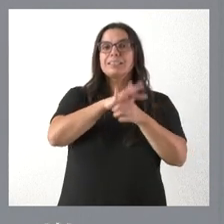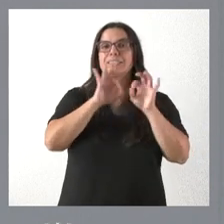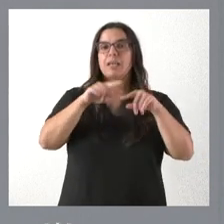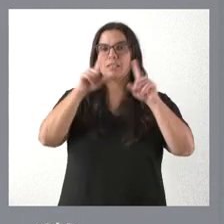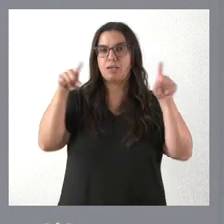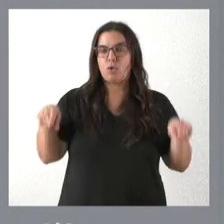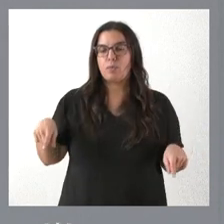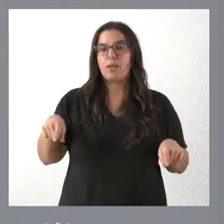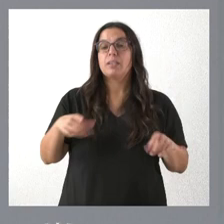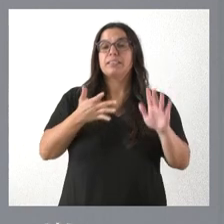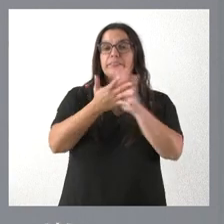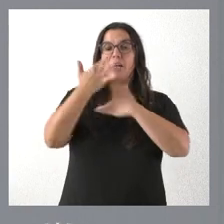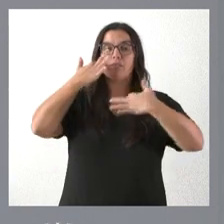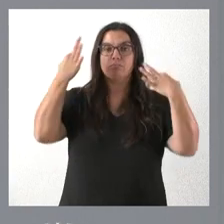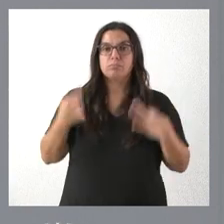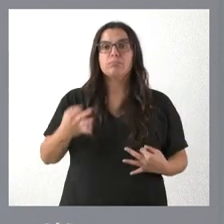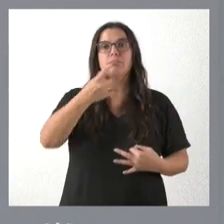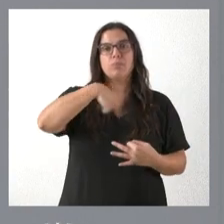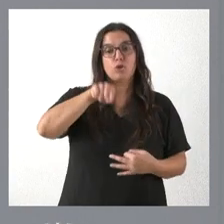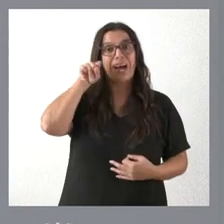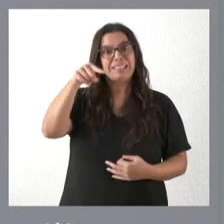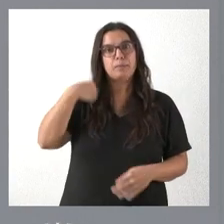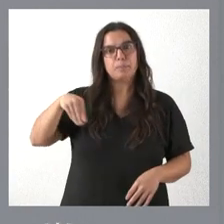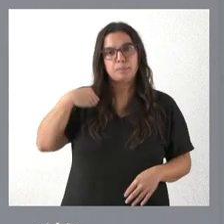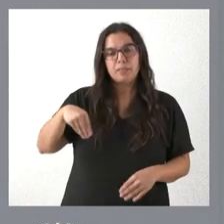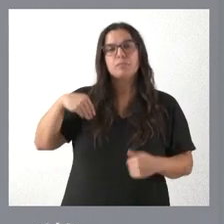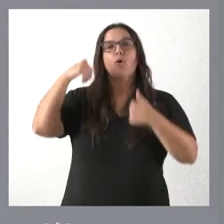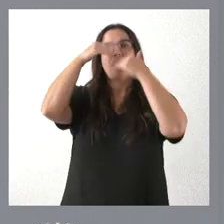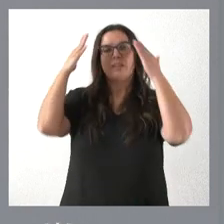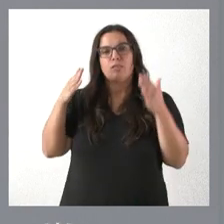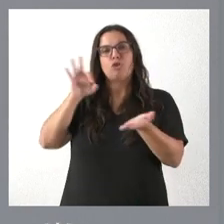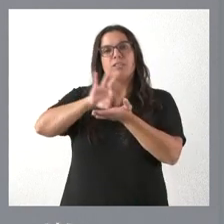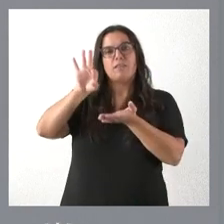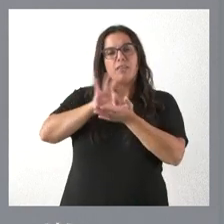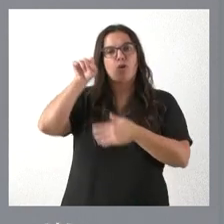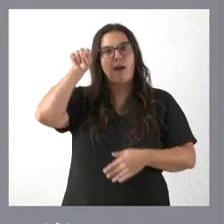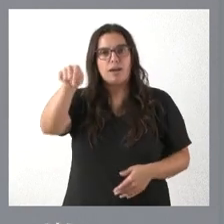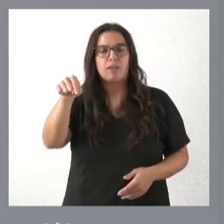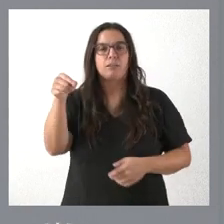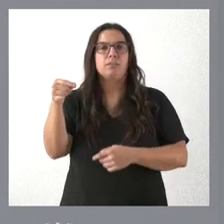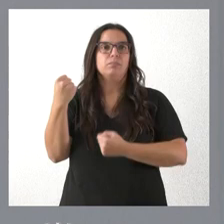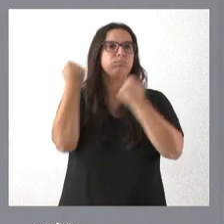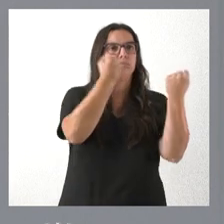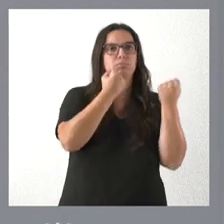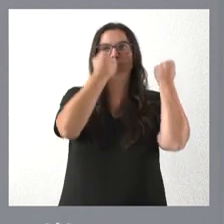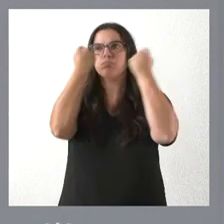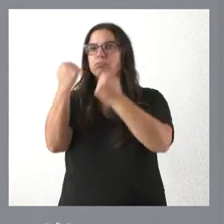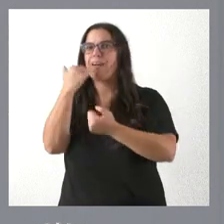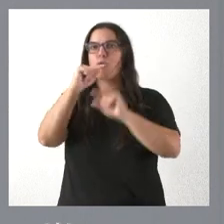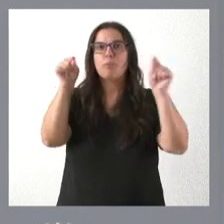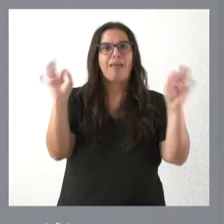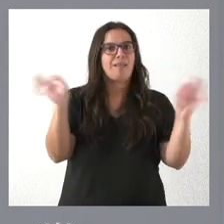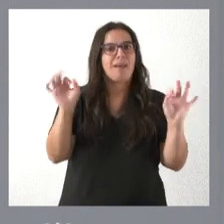de Segovia garantizando por tanto que van a recibir allí este tipo de servicios sin tener que desplazarse hacia otras provincias de la comunidad Autónoma